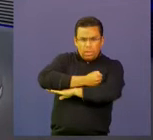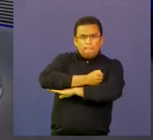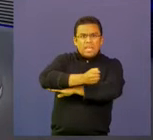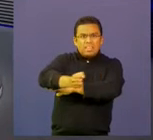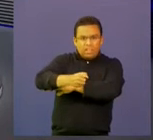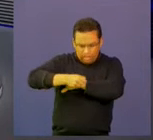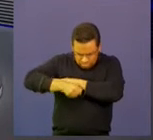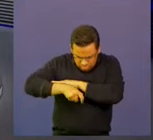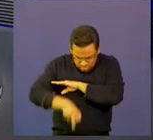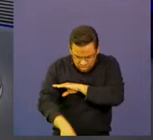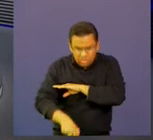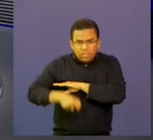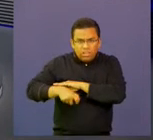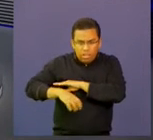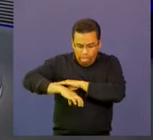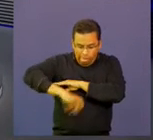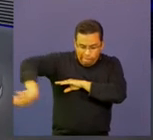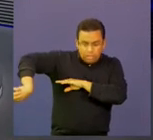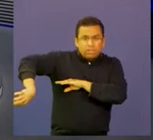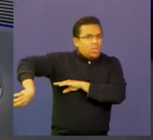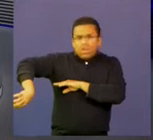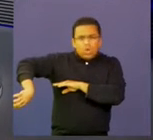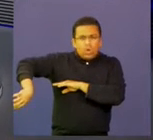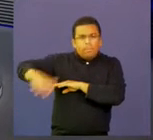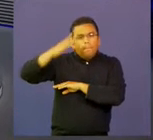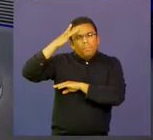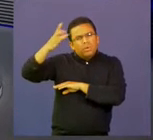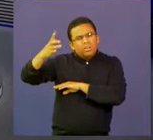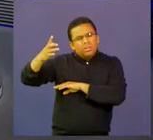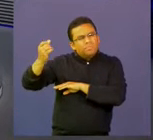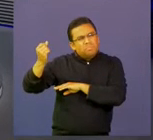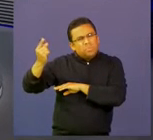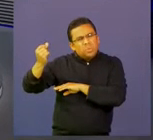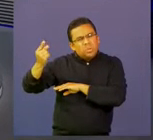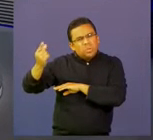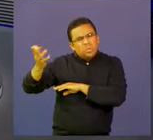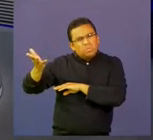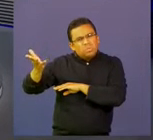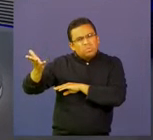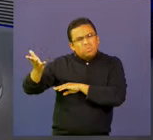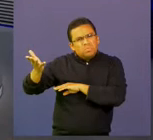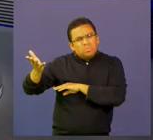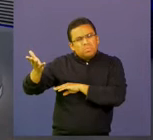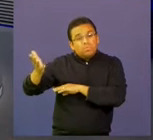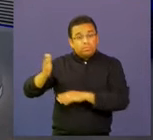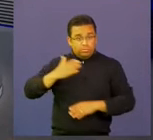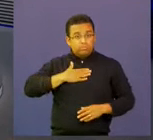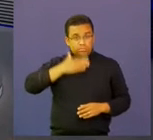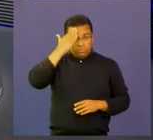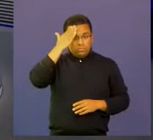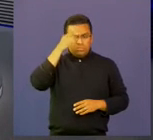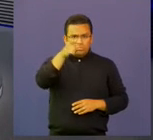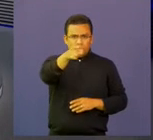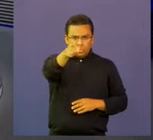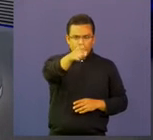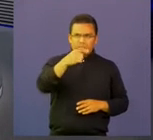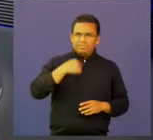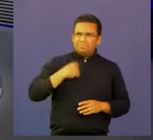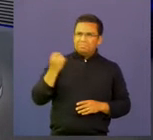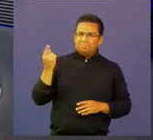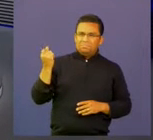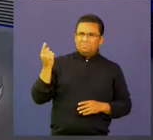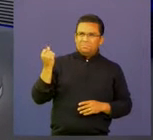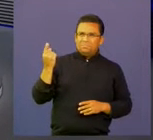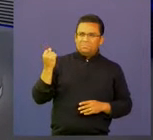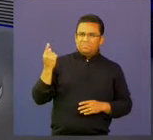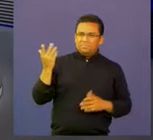es, ¿por qué no la han quitado? Sí, me causa toda la curiosidad. Yo sé que todos están haciendo la misma pregunta, fue la pregunta que yo me